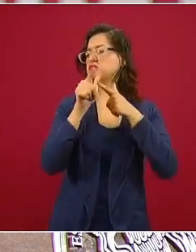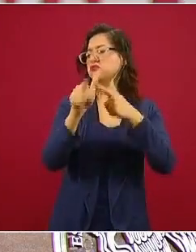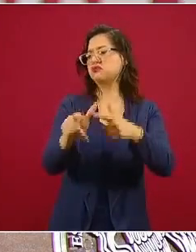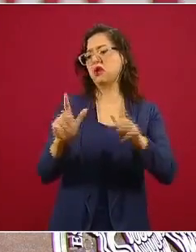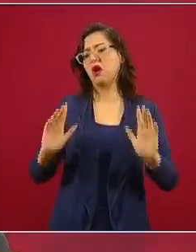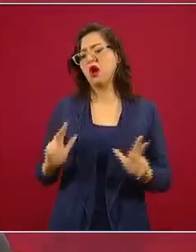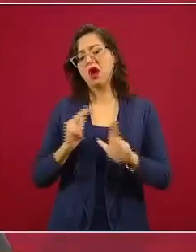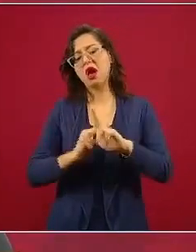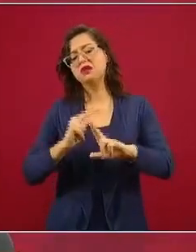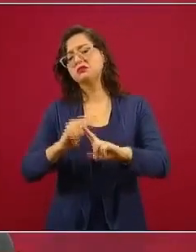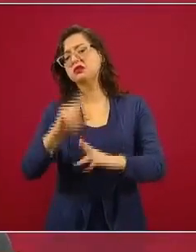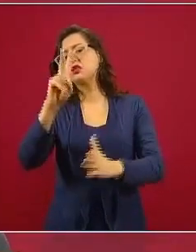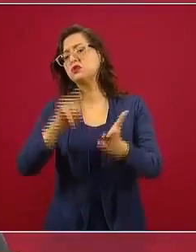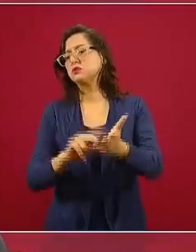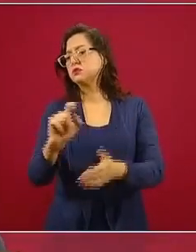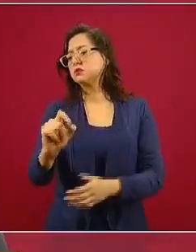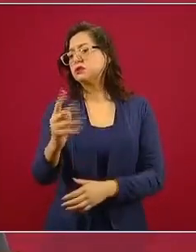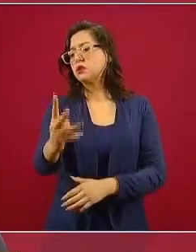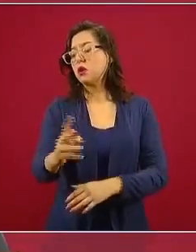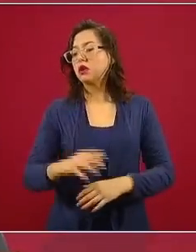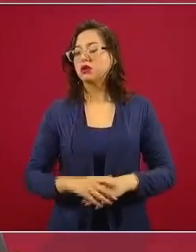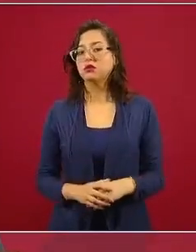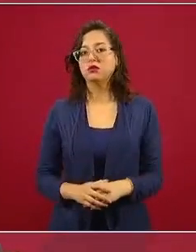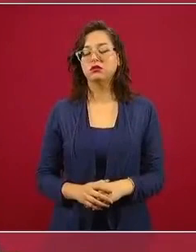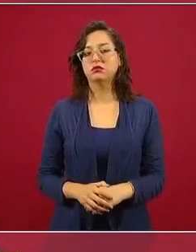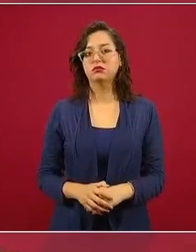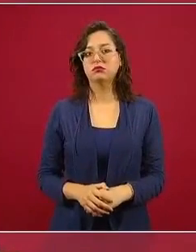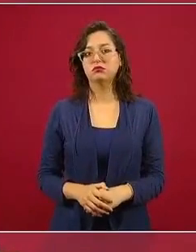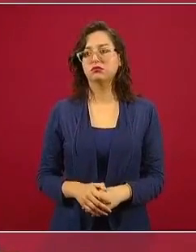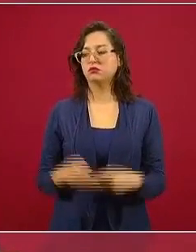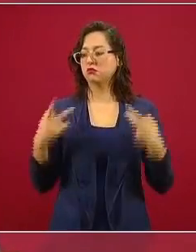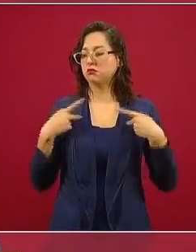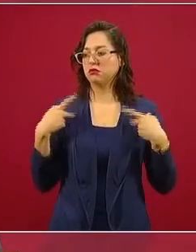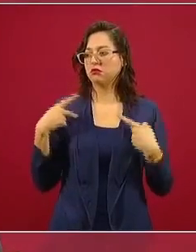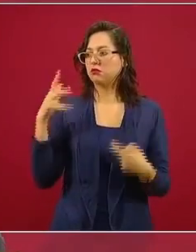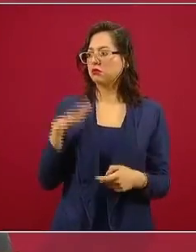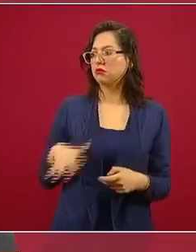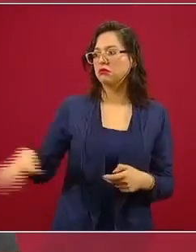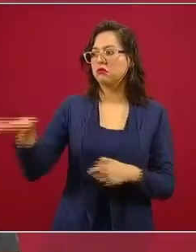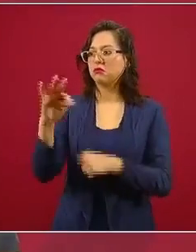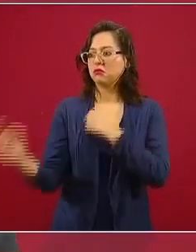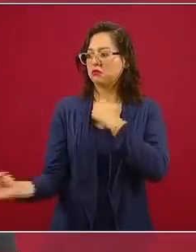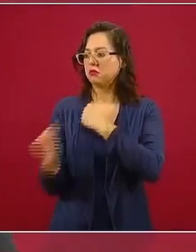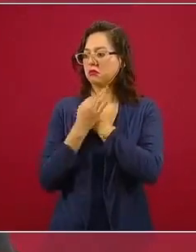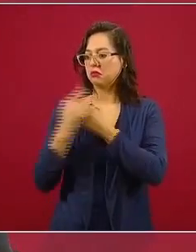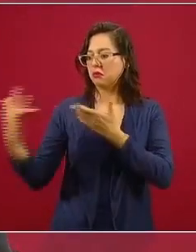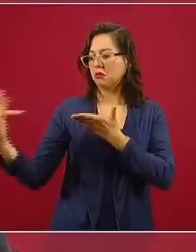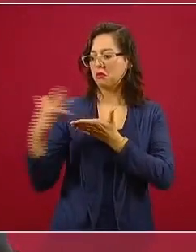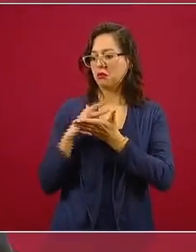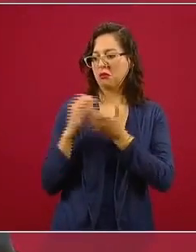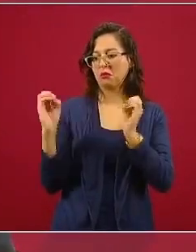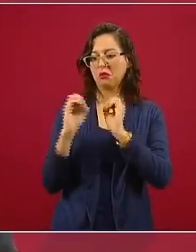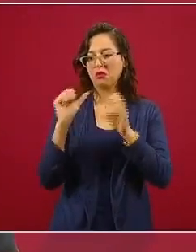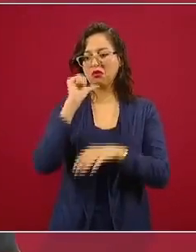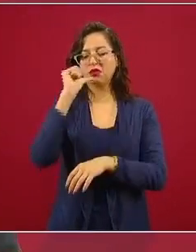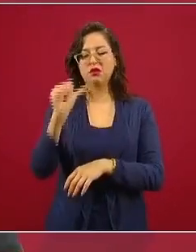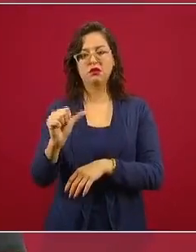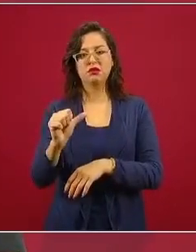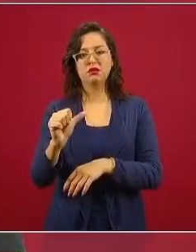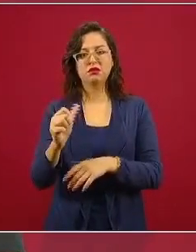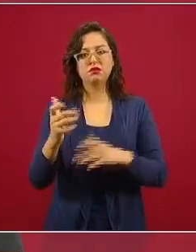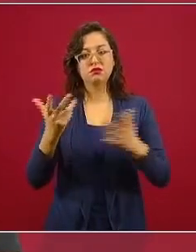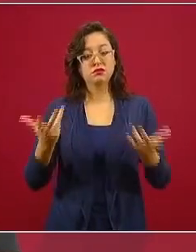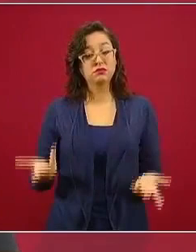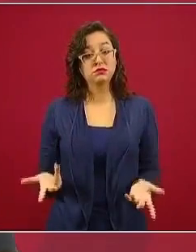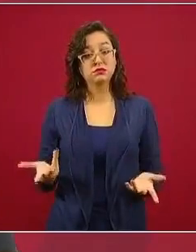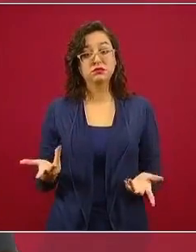cuando la gente no me respalda. ¿Dónde está la democracia? ¿No es el